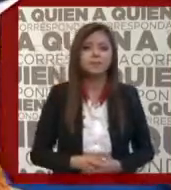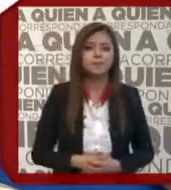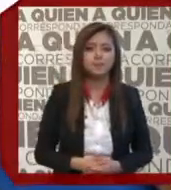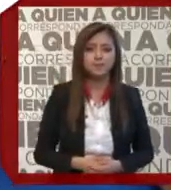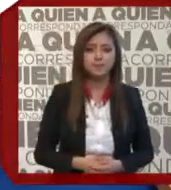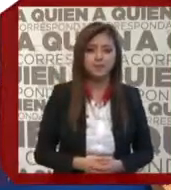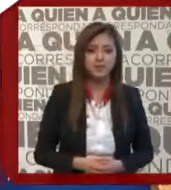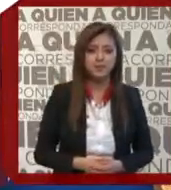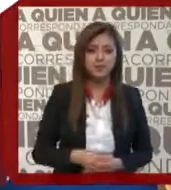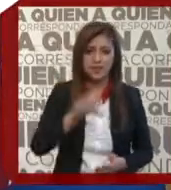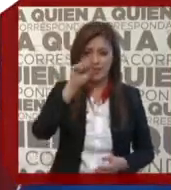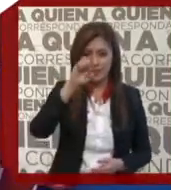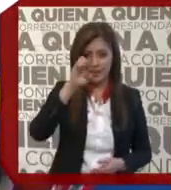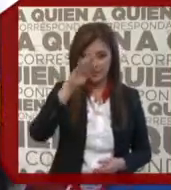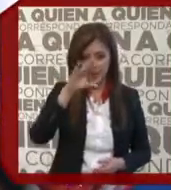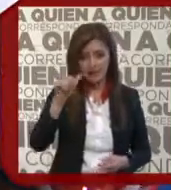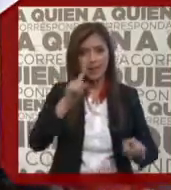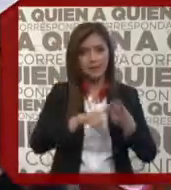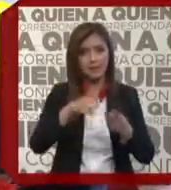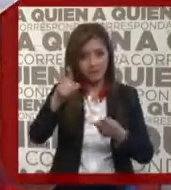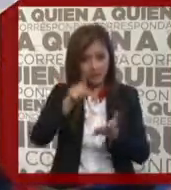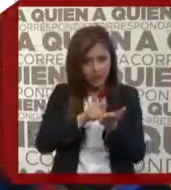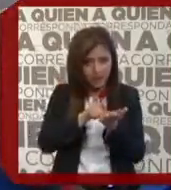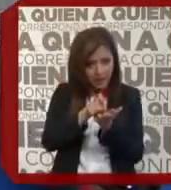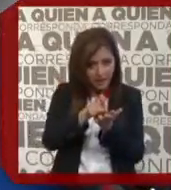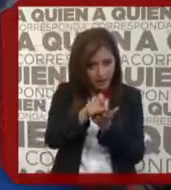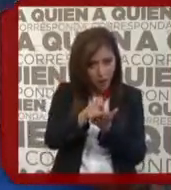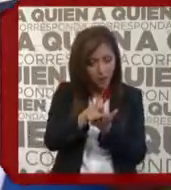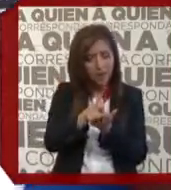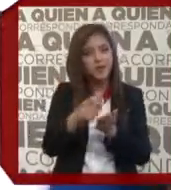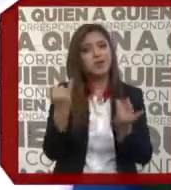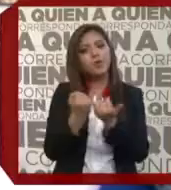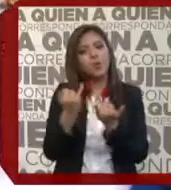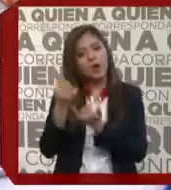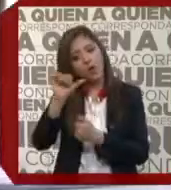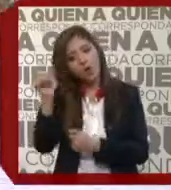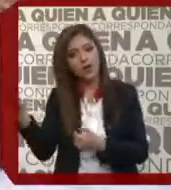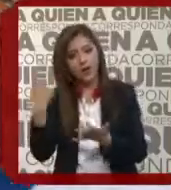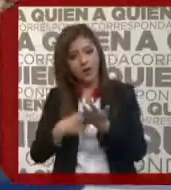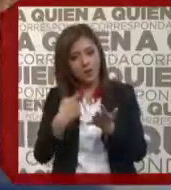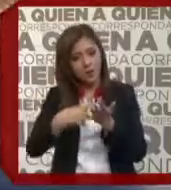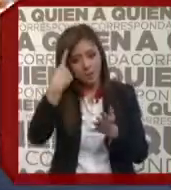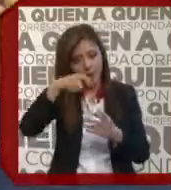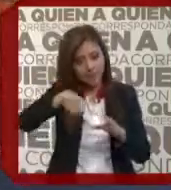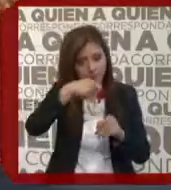Este, ceviche de almeja, de caracol y el camarón para pelar.